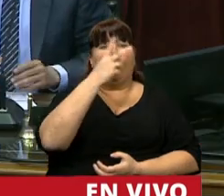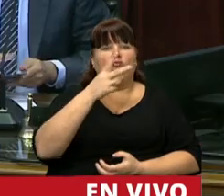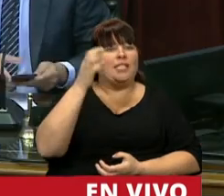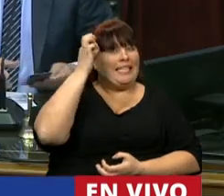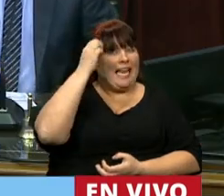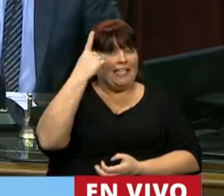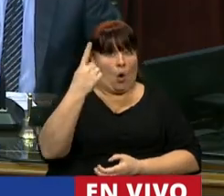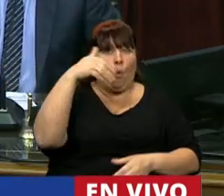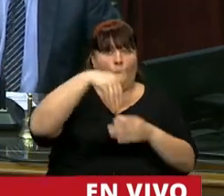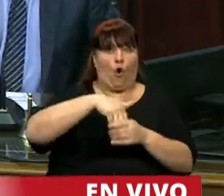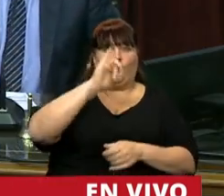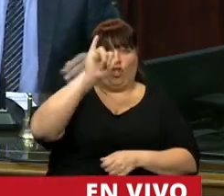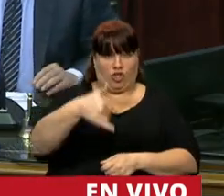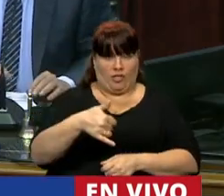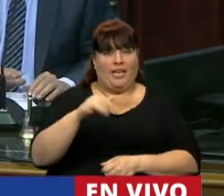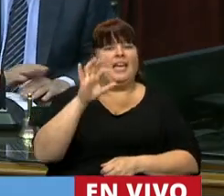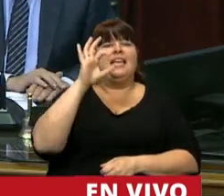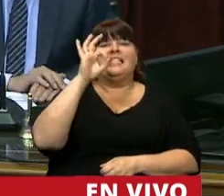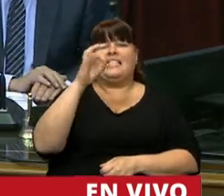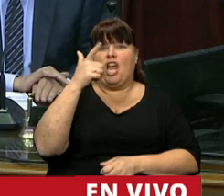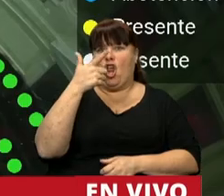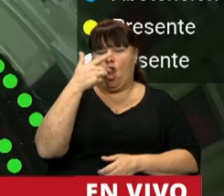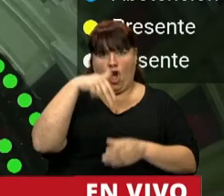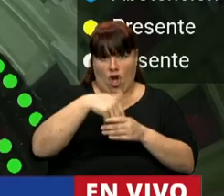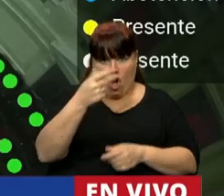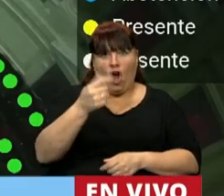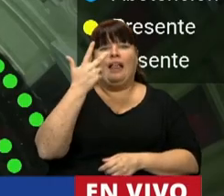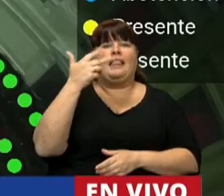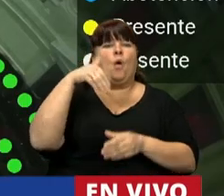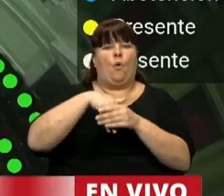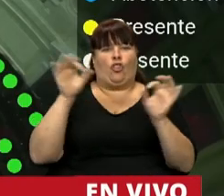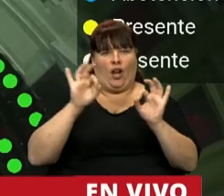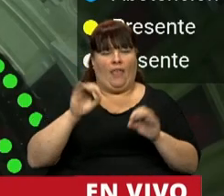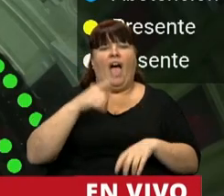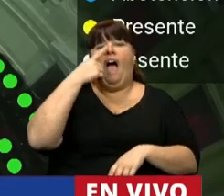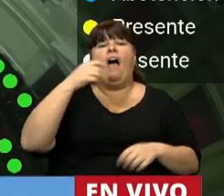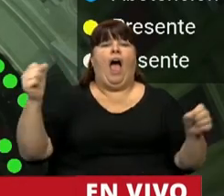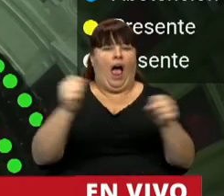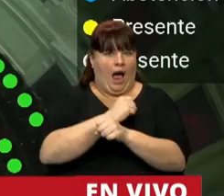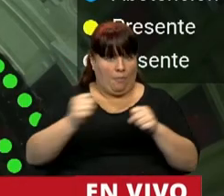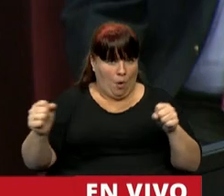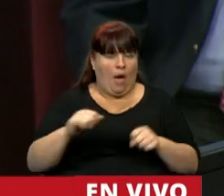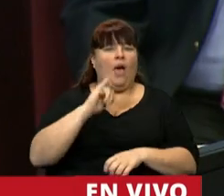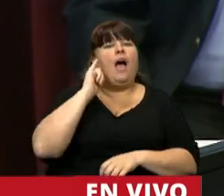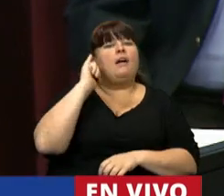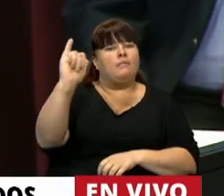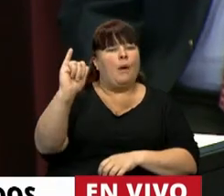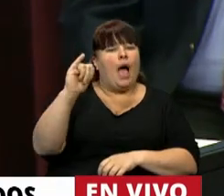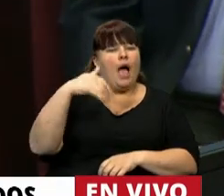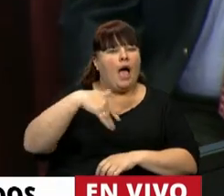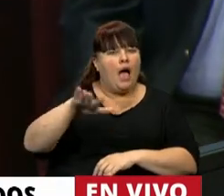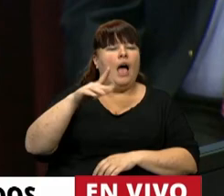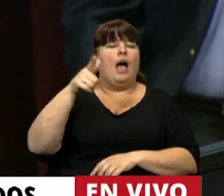231 afirmativos 0 negativos 3 abstenciones resulta afirmativo se comunicará